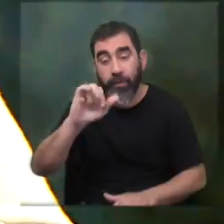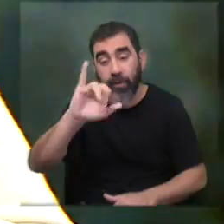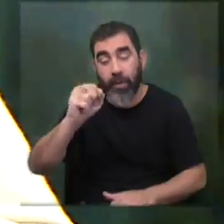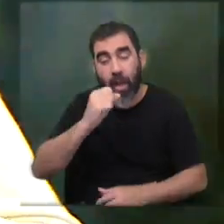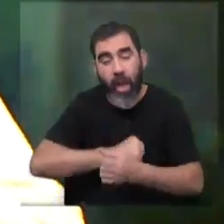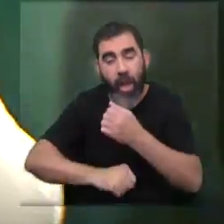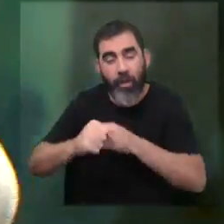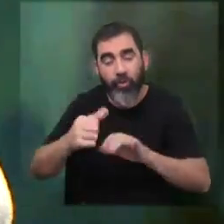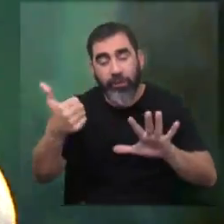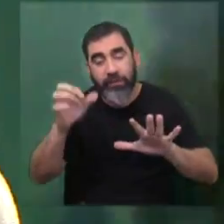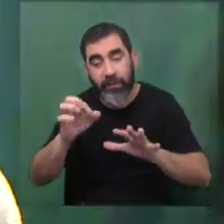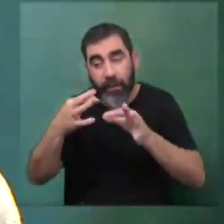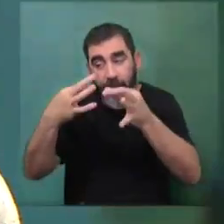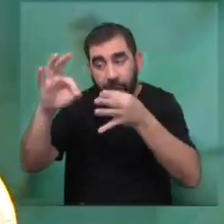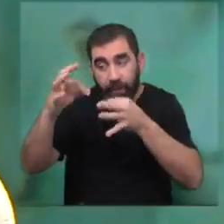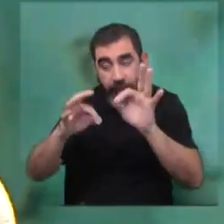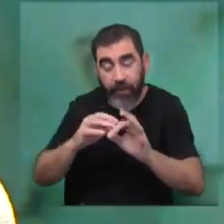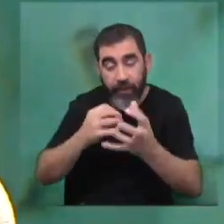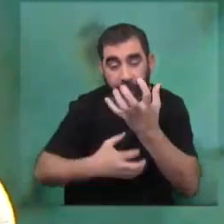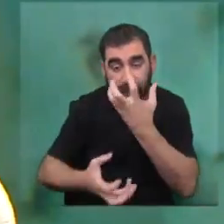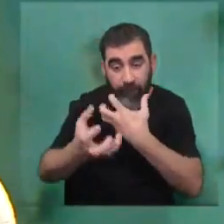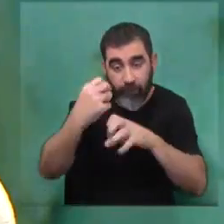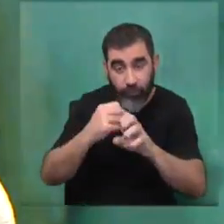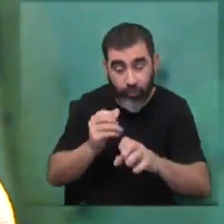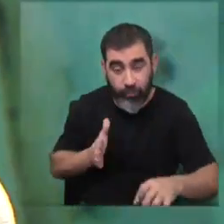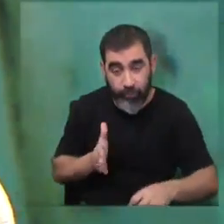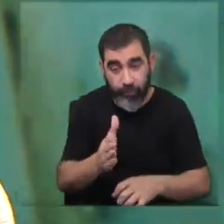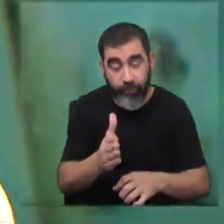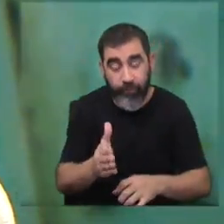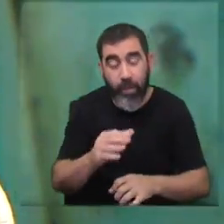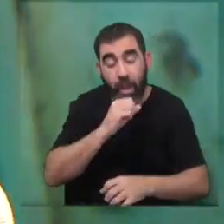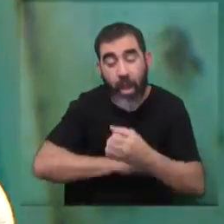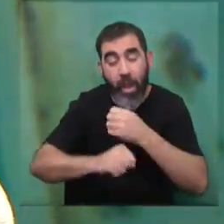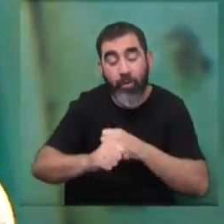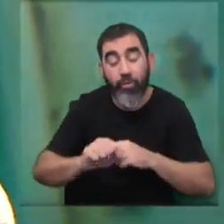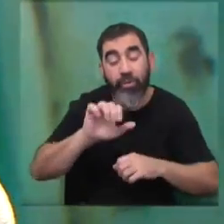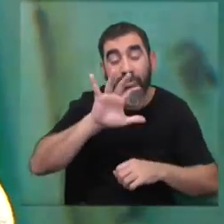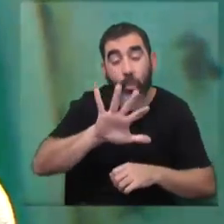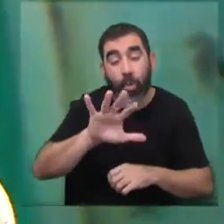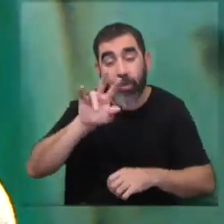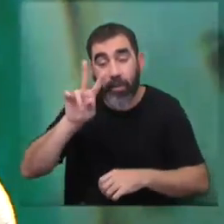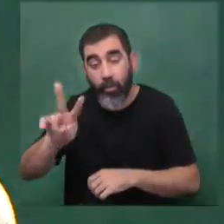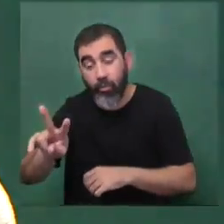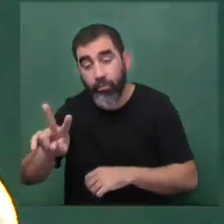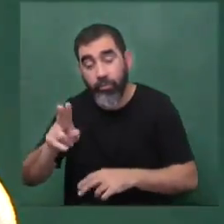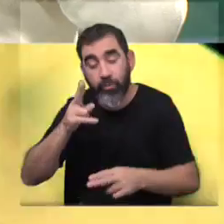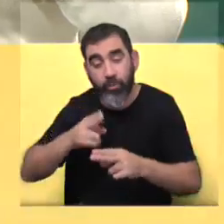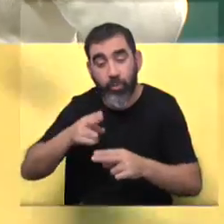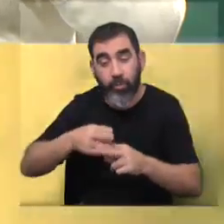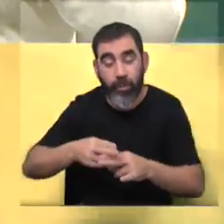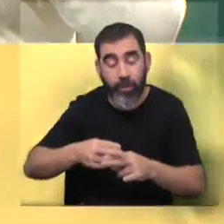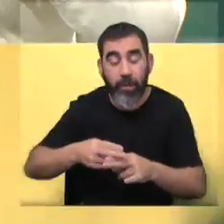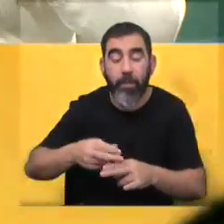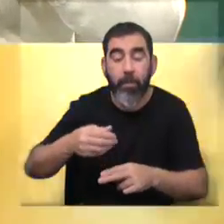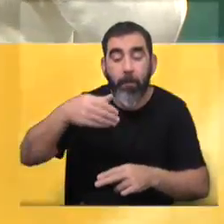La descripción de los peces anuales fue hecho en el año 52, y ahora se me fue el nombre.